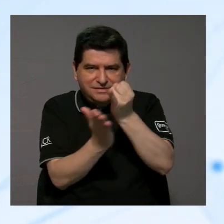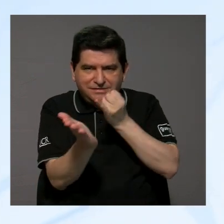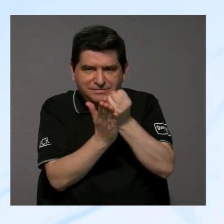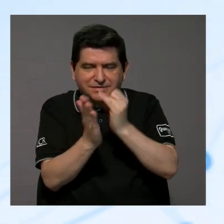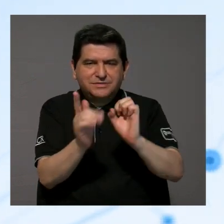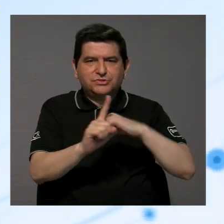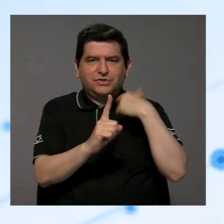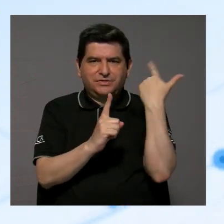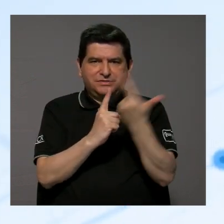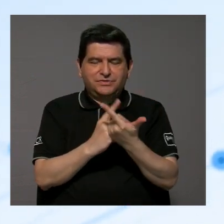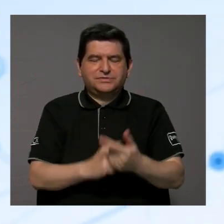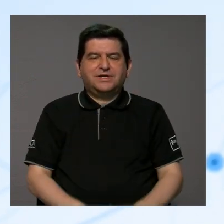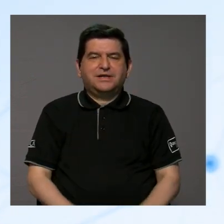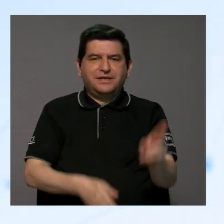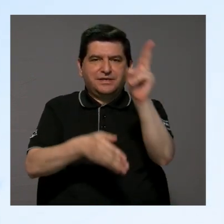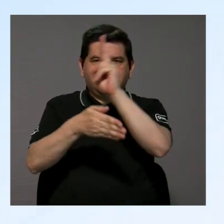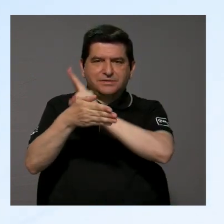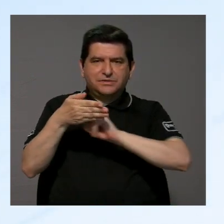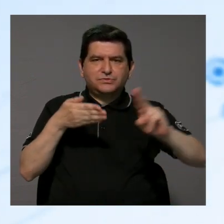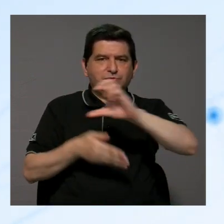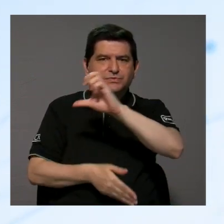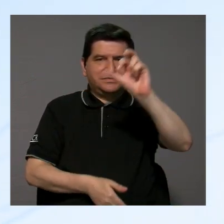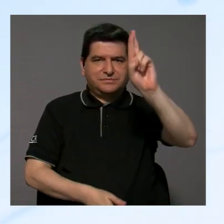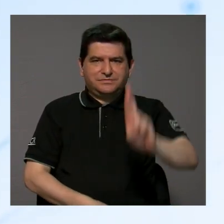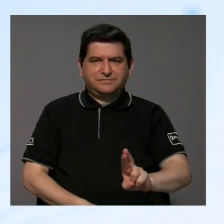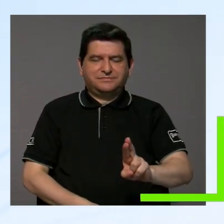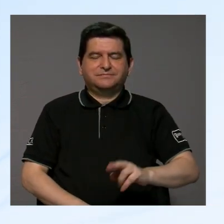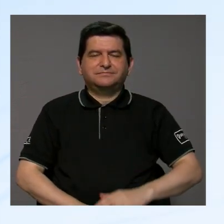Sociales de la Universidad de Costa Rica.